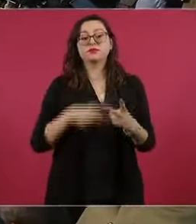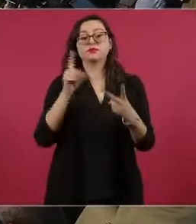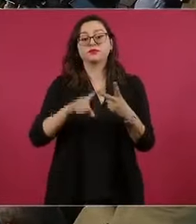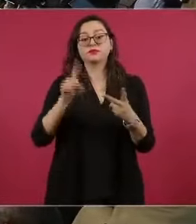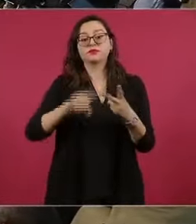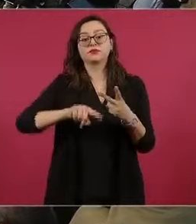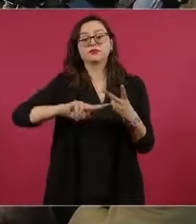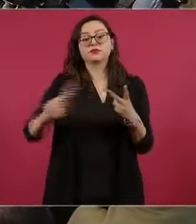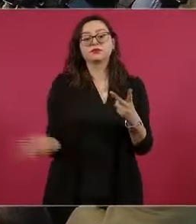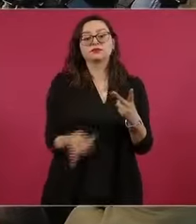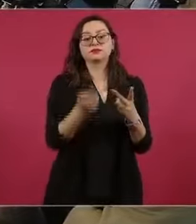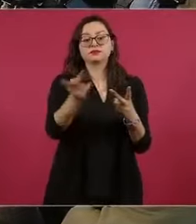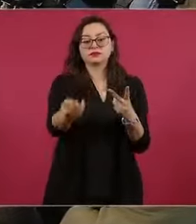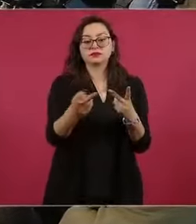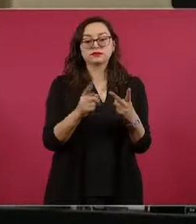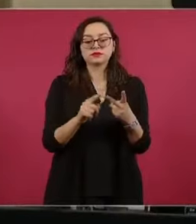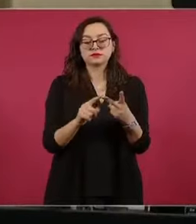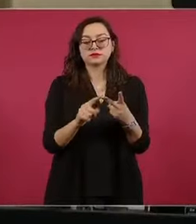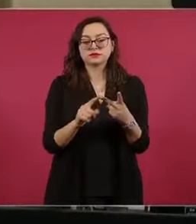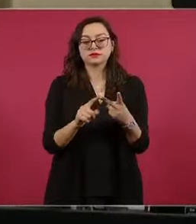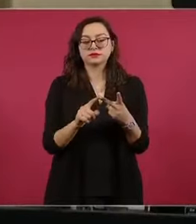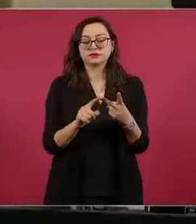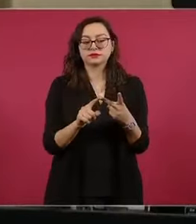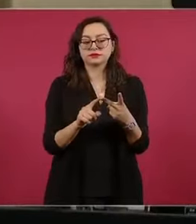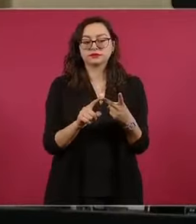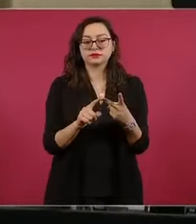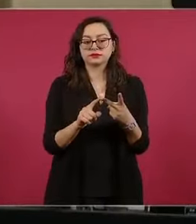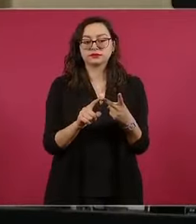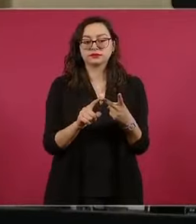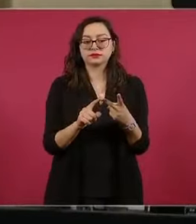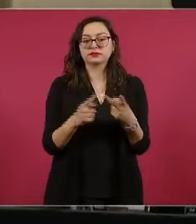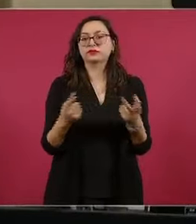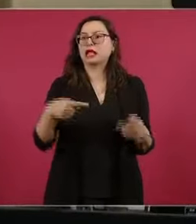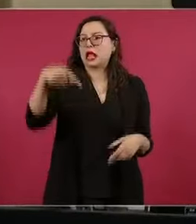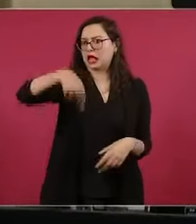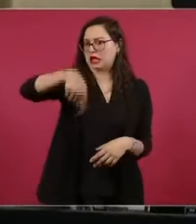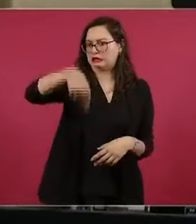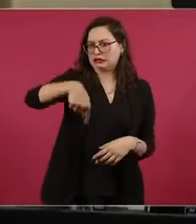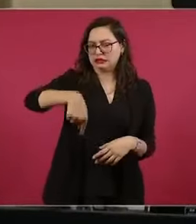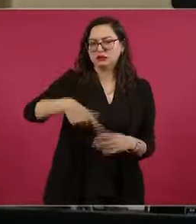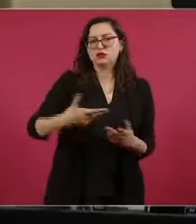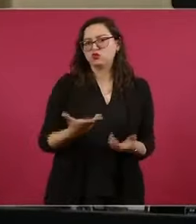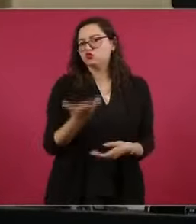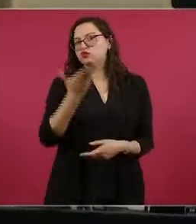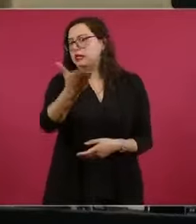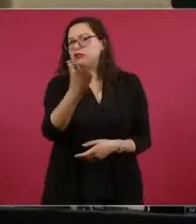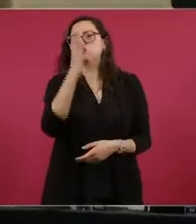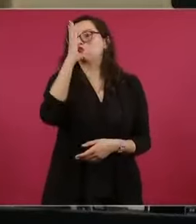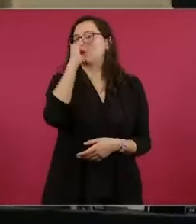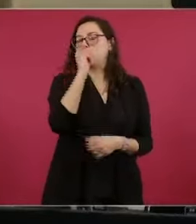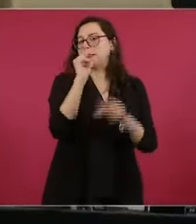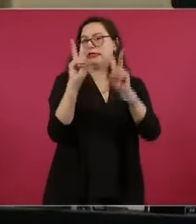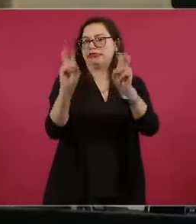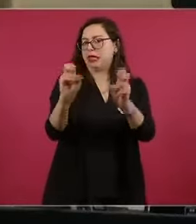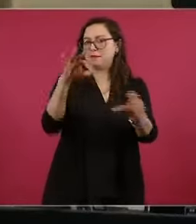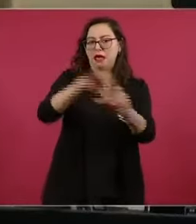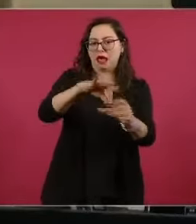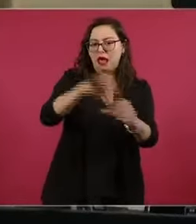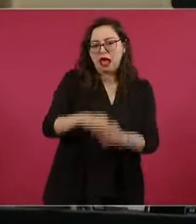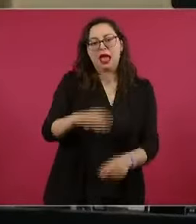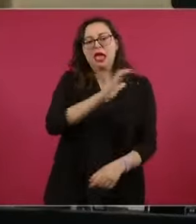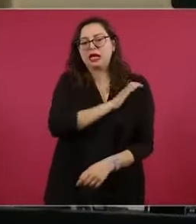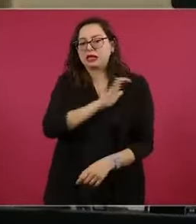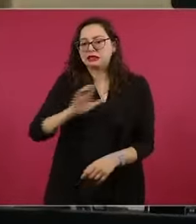pregunta, señor presidente, así como usted le exigen que no hable de candidatos, ni de articulistas, ni